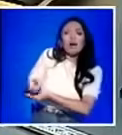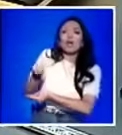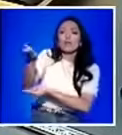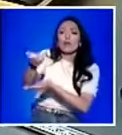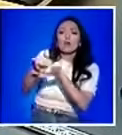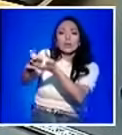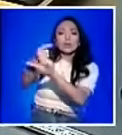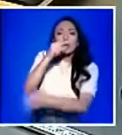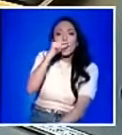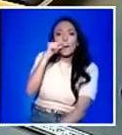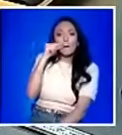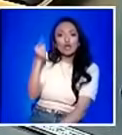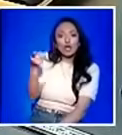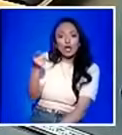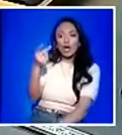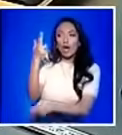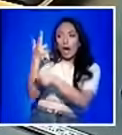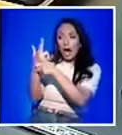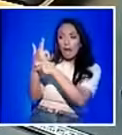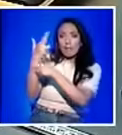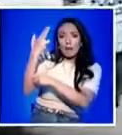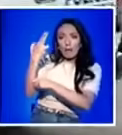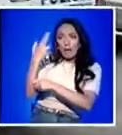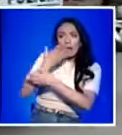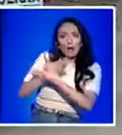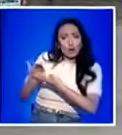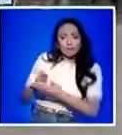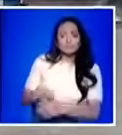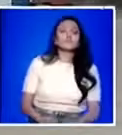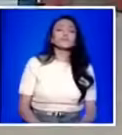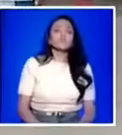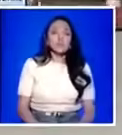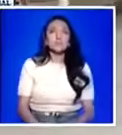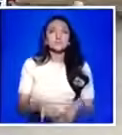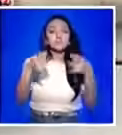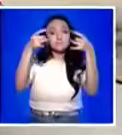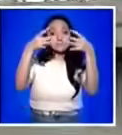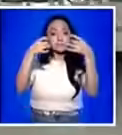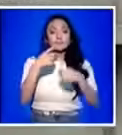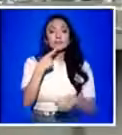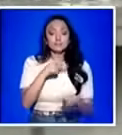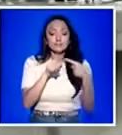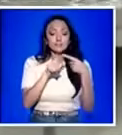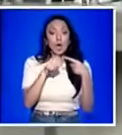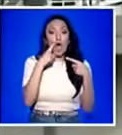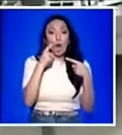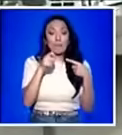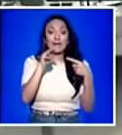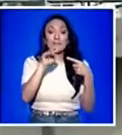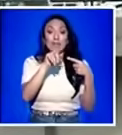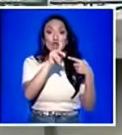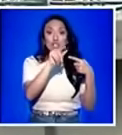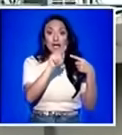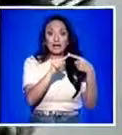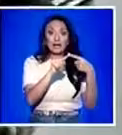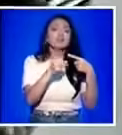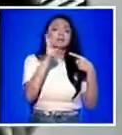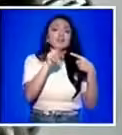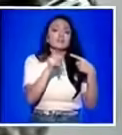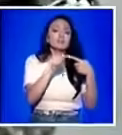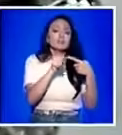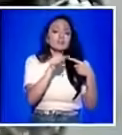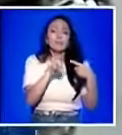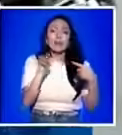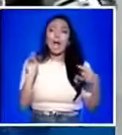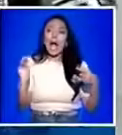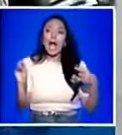Norero, inclusive balas y armas de fuego. Según los chats, el guía Mendoza también advertía a Norero cuando agentes de